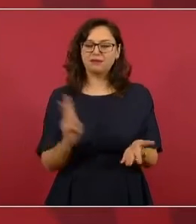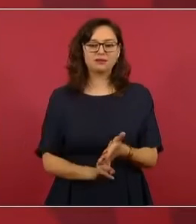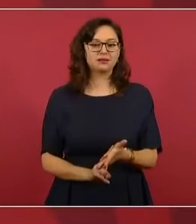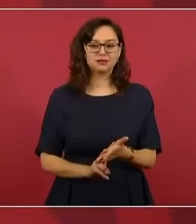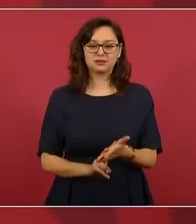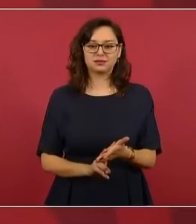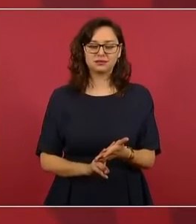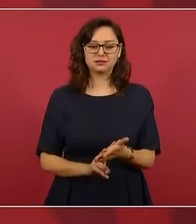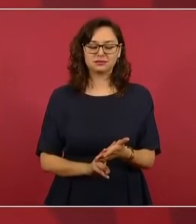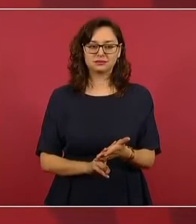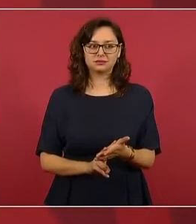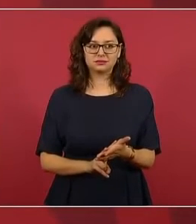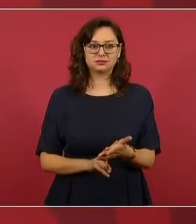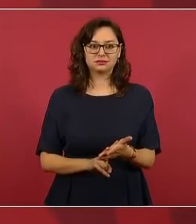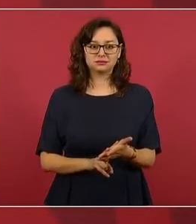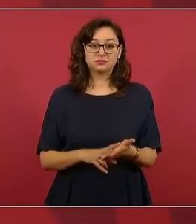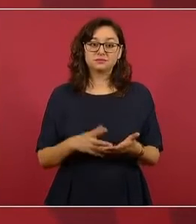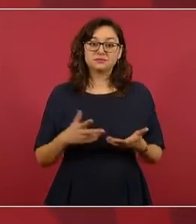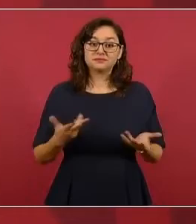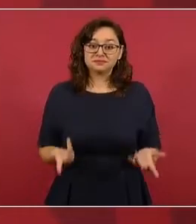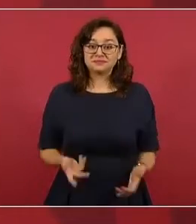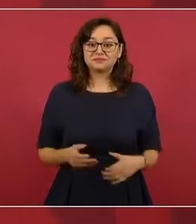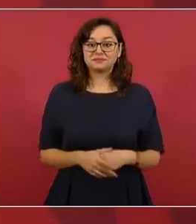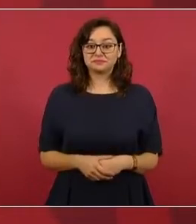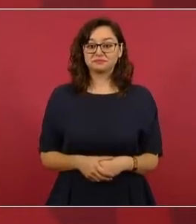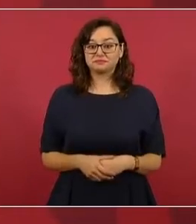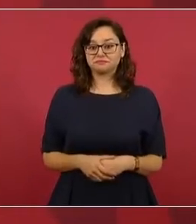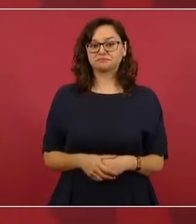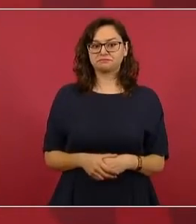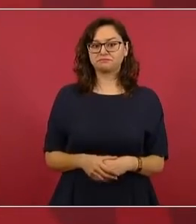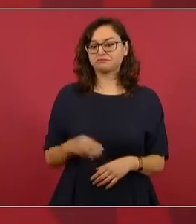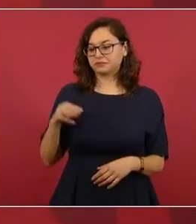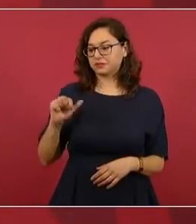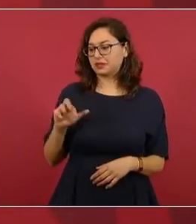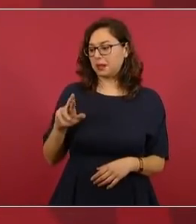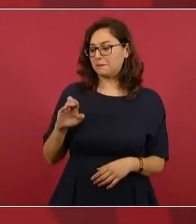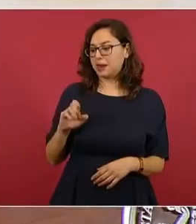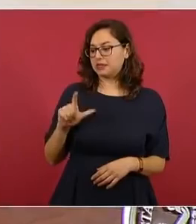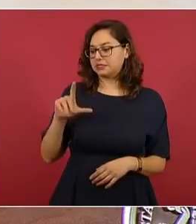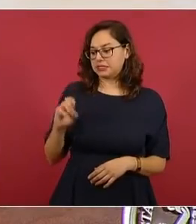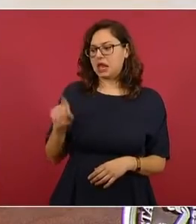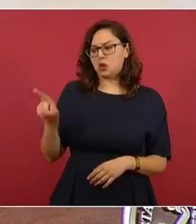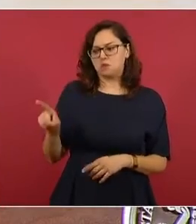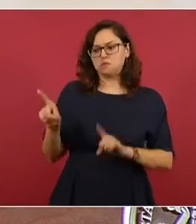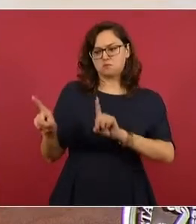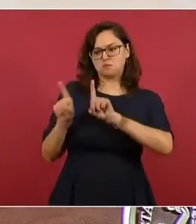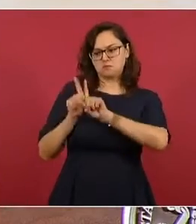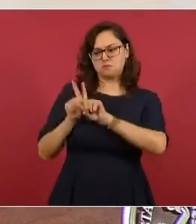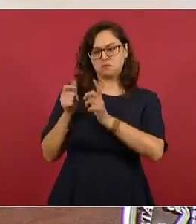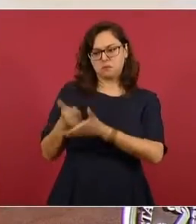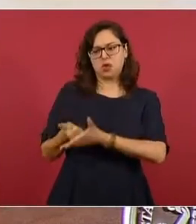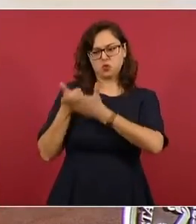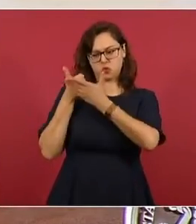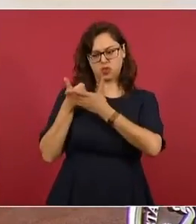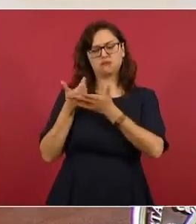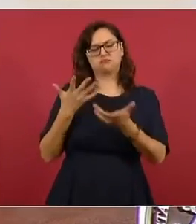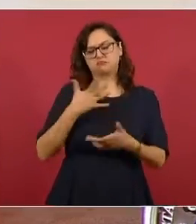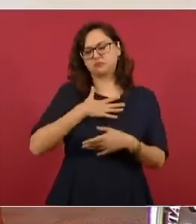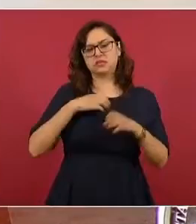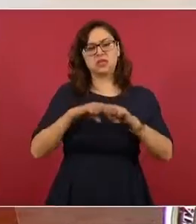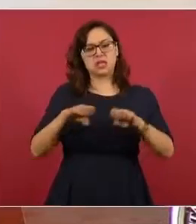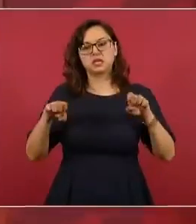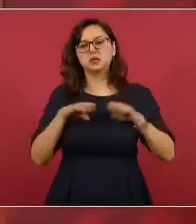Entonces, Marcelo me ayuda en eso, regresando al tema, y así me ayudan todos y todas.